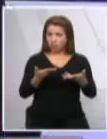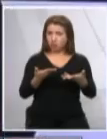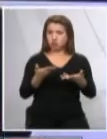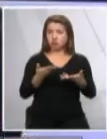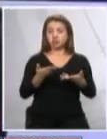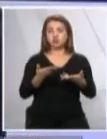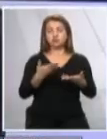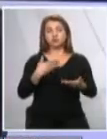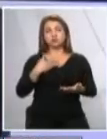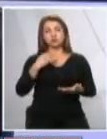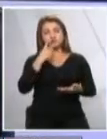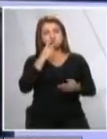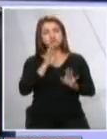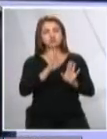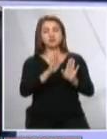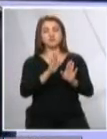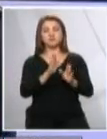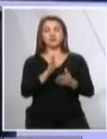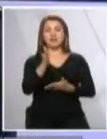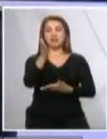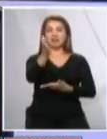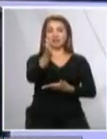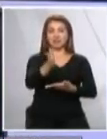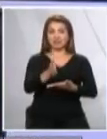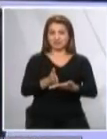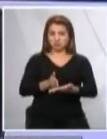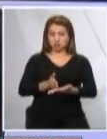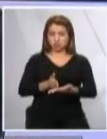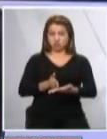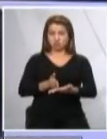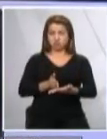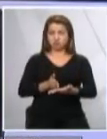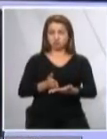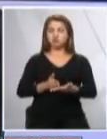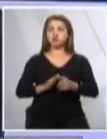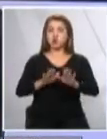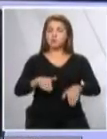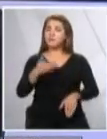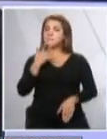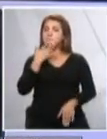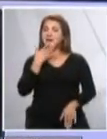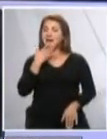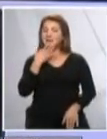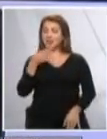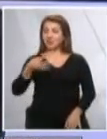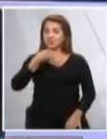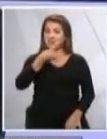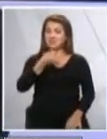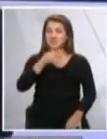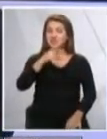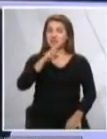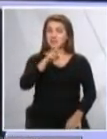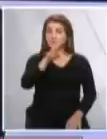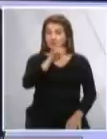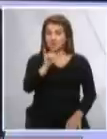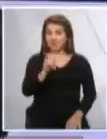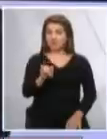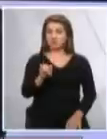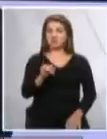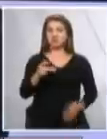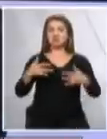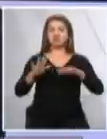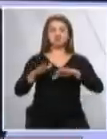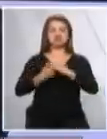yo creo que hay una... A ver, la línea divisoria... por eso las palabras de Perelló finalmente son